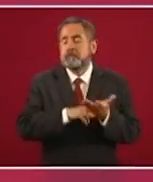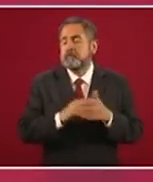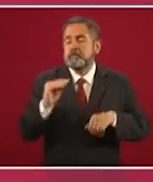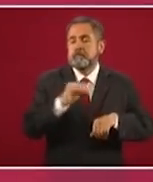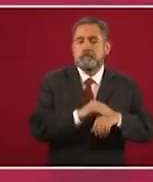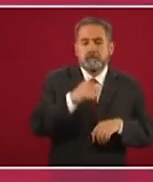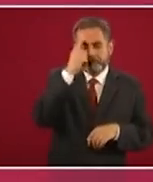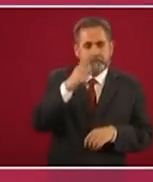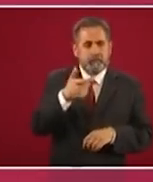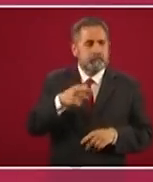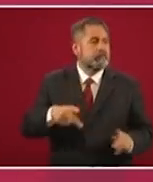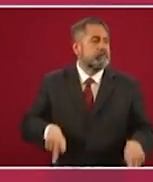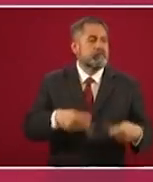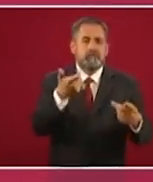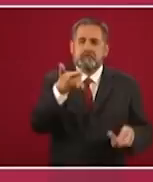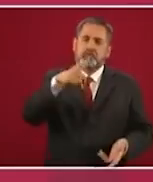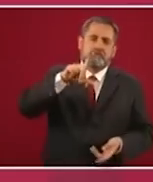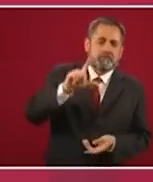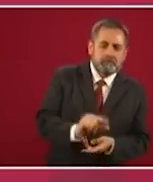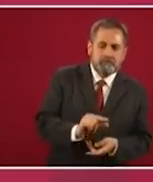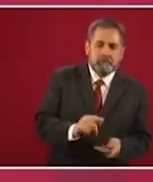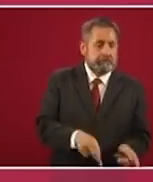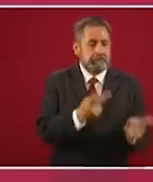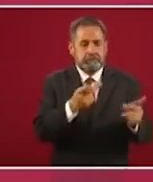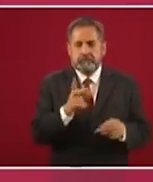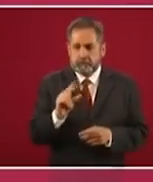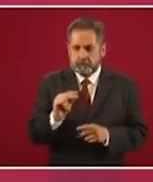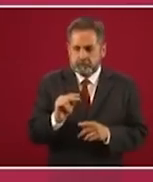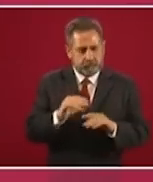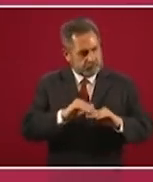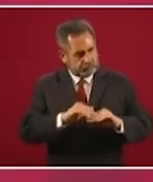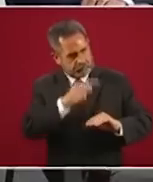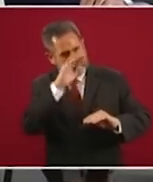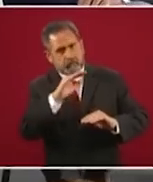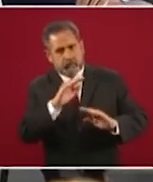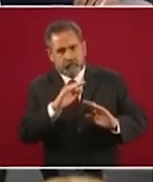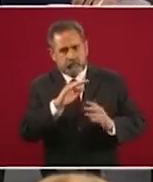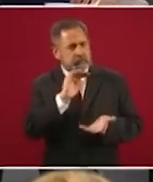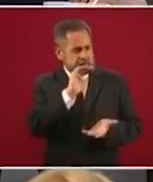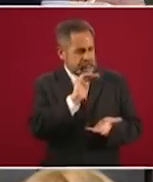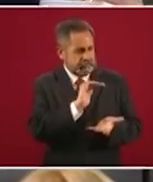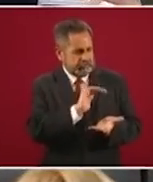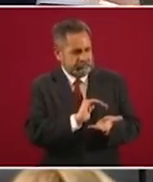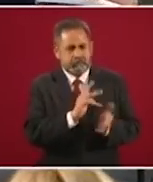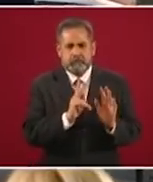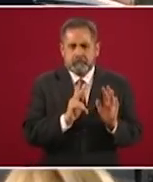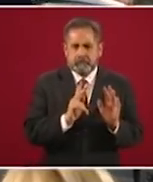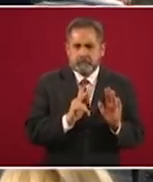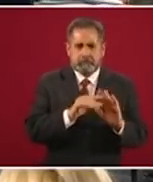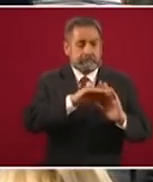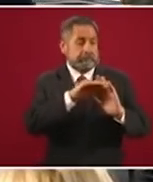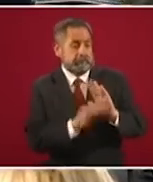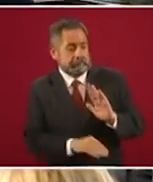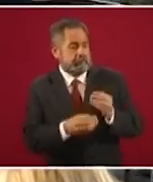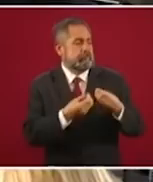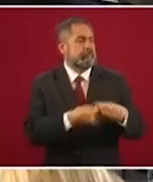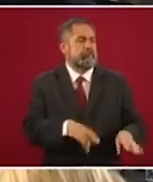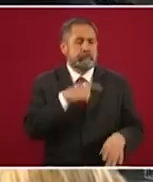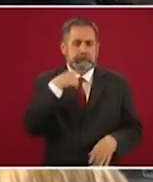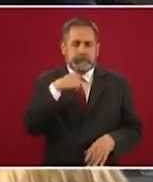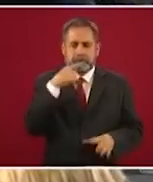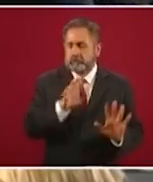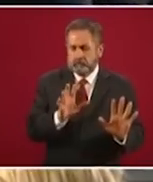un remate, o sea, que se pueda dar una rebaja, pero no muy